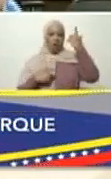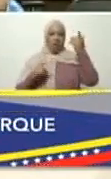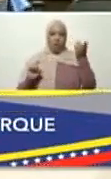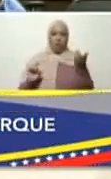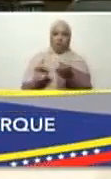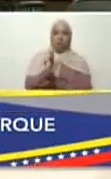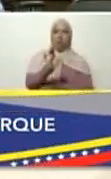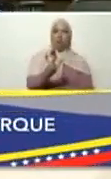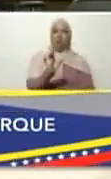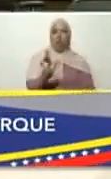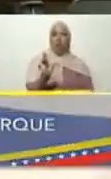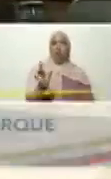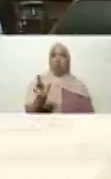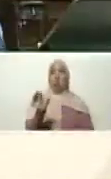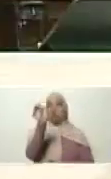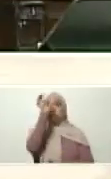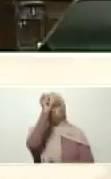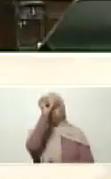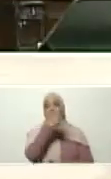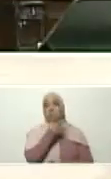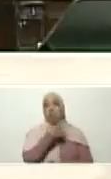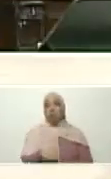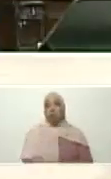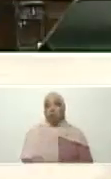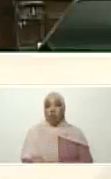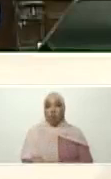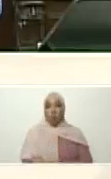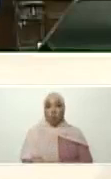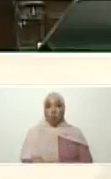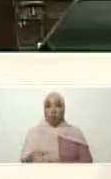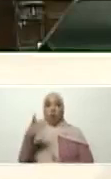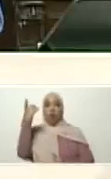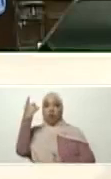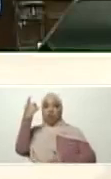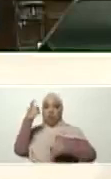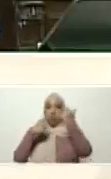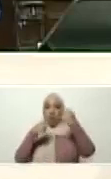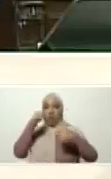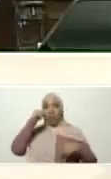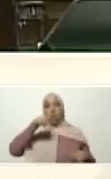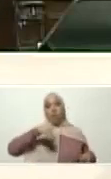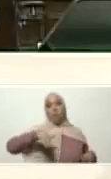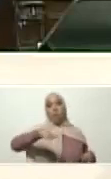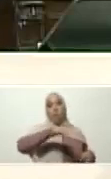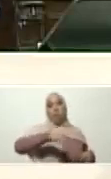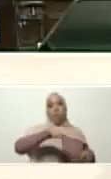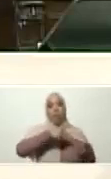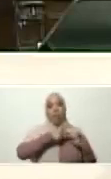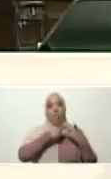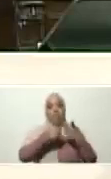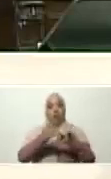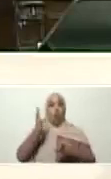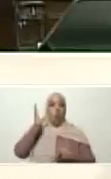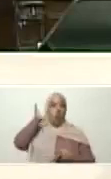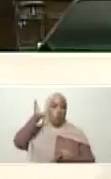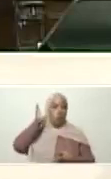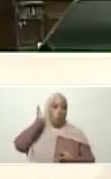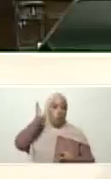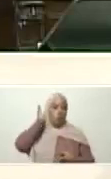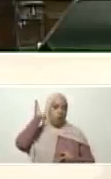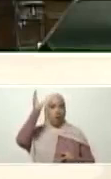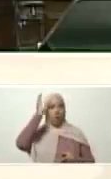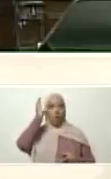sabes nada, papá, estás bien perdido yo. Porque Chávez construyó pueblo, valores, conciencia, proyectos. Chávez sí